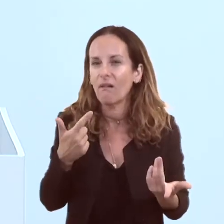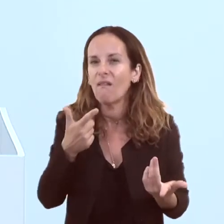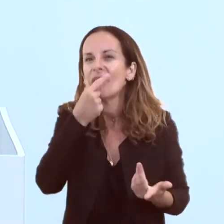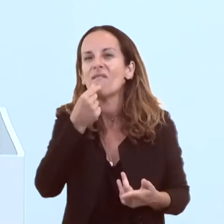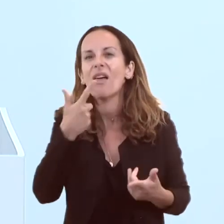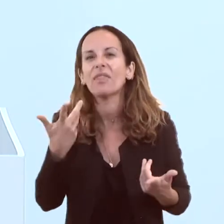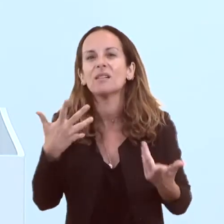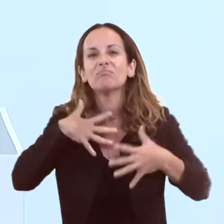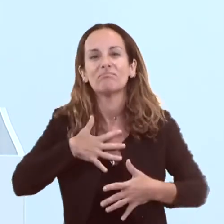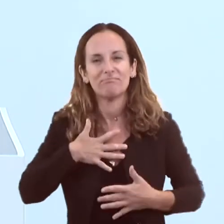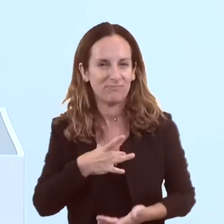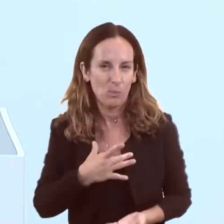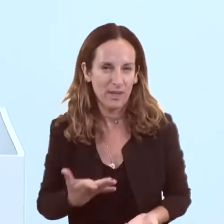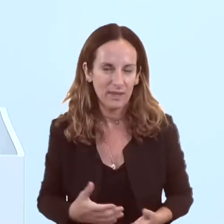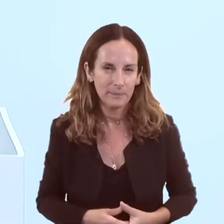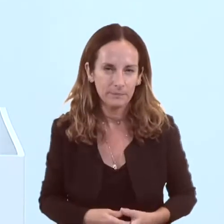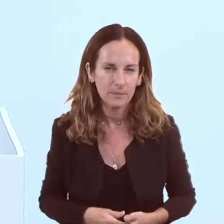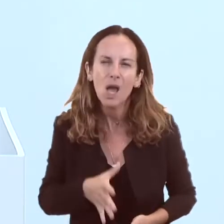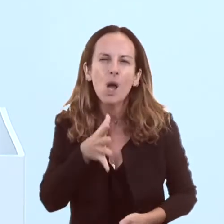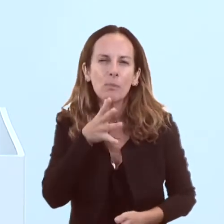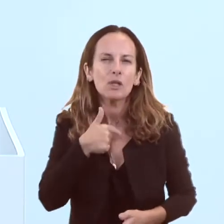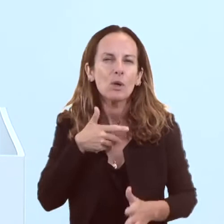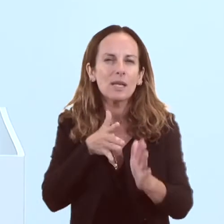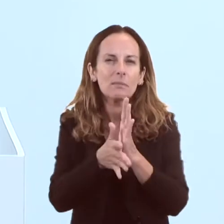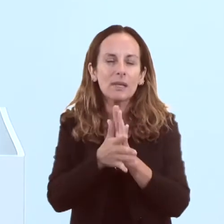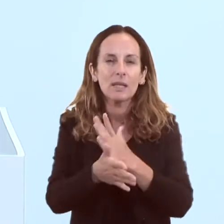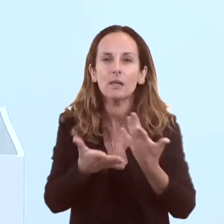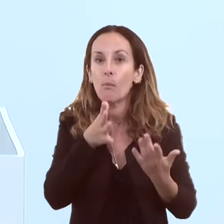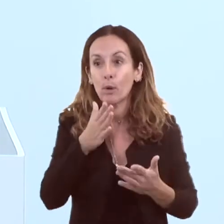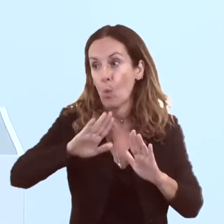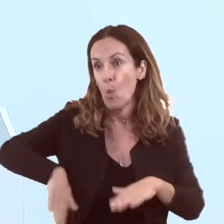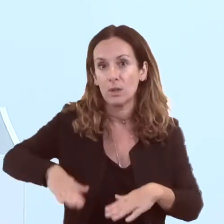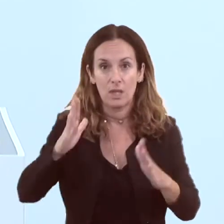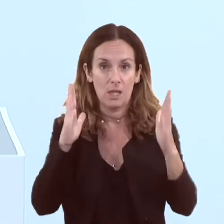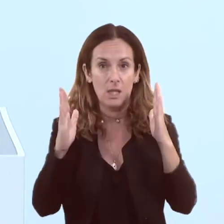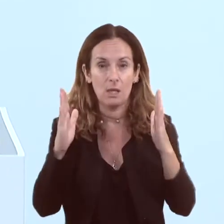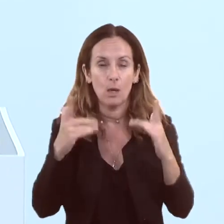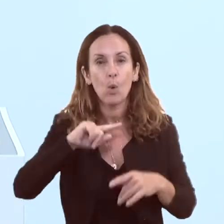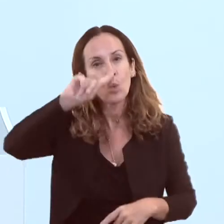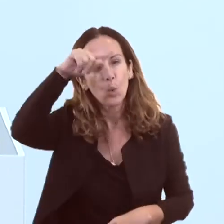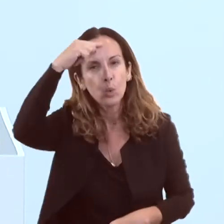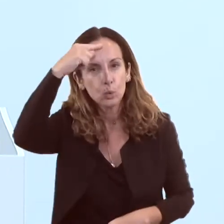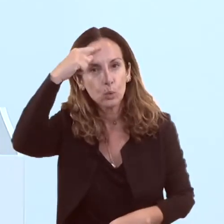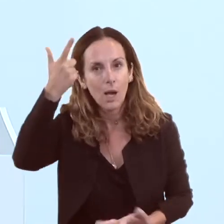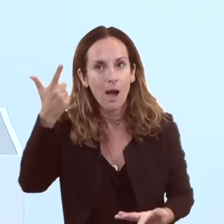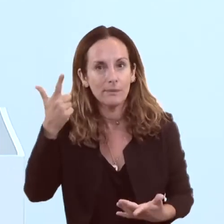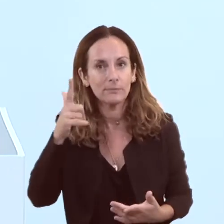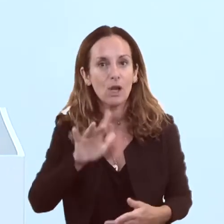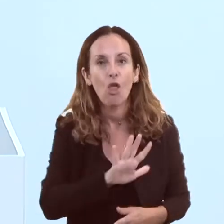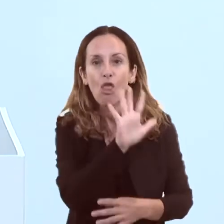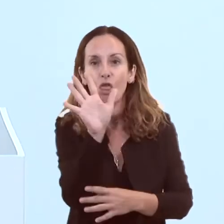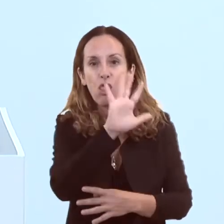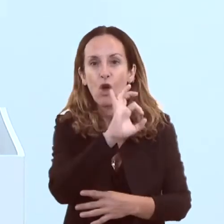esto lo subrayó por el hecho de que en los últimos tiempos la cultura en la cultura occidental